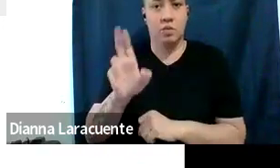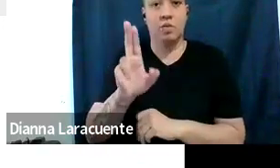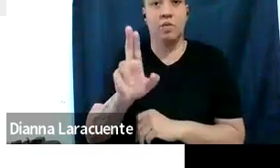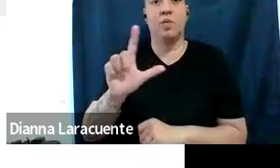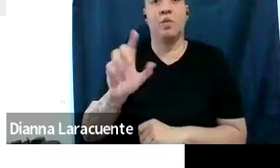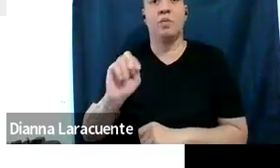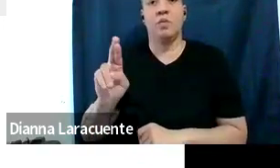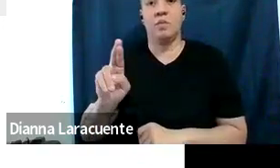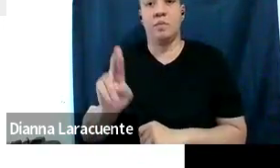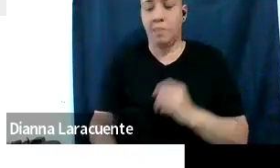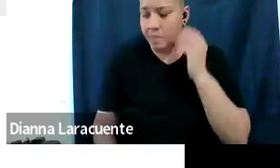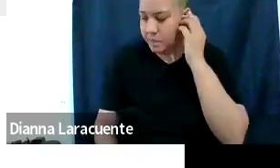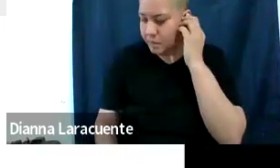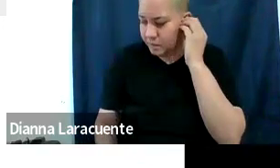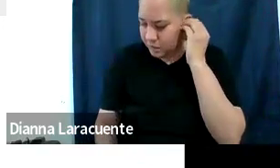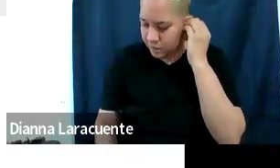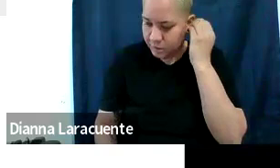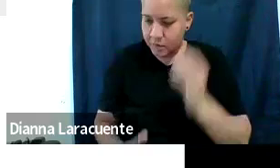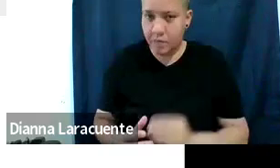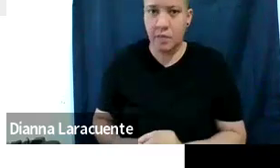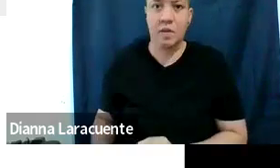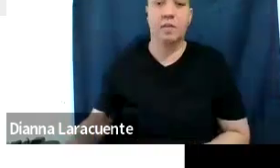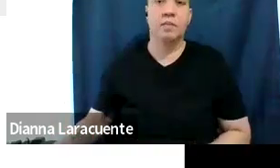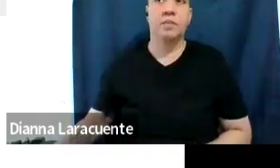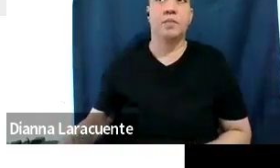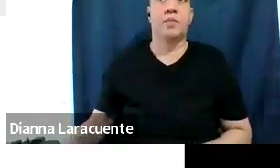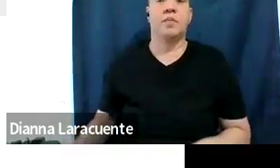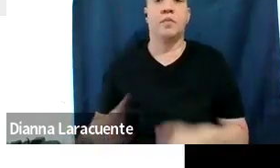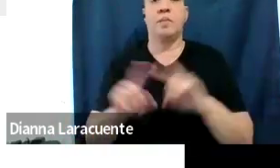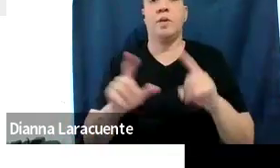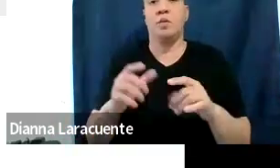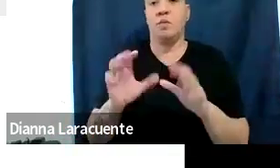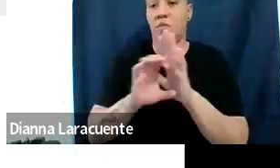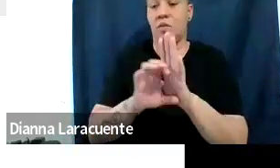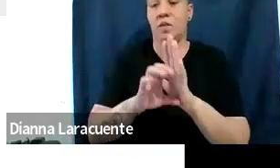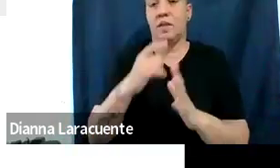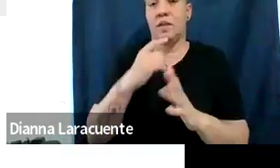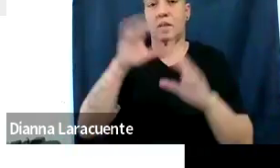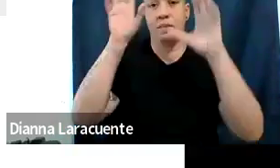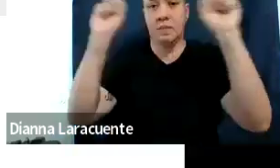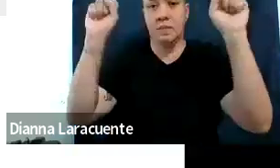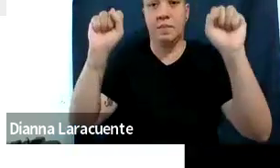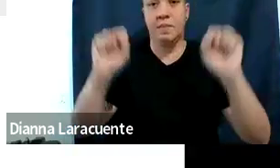Rivera. Pero, por ejemplo, fíjate lo que dice el presidente,